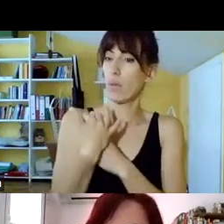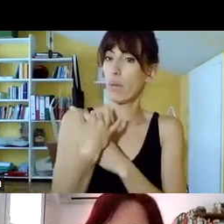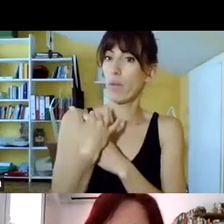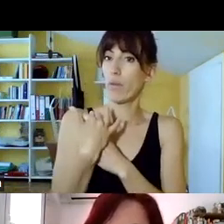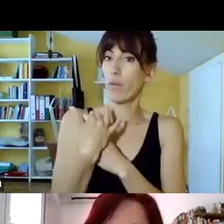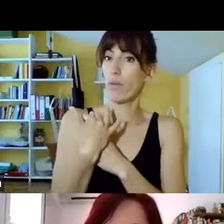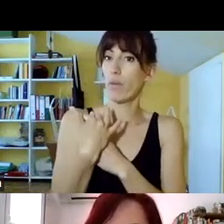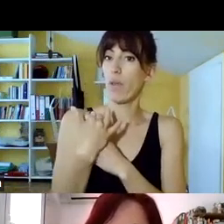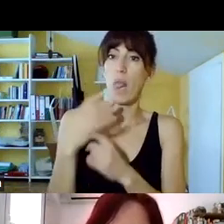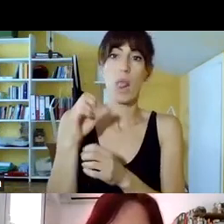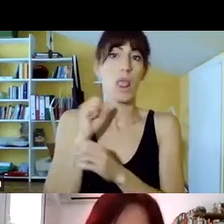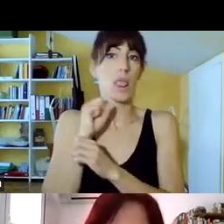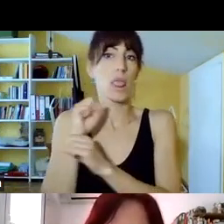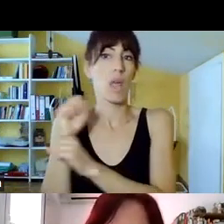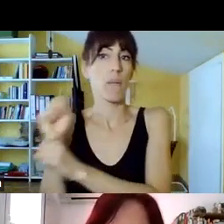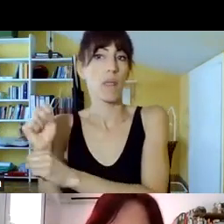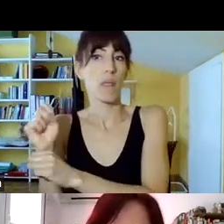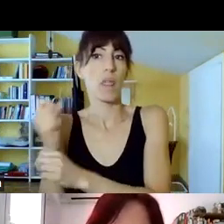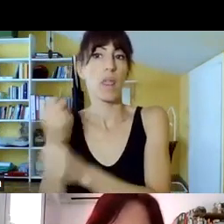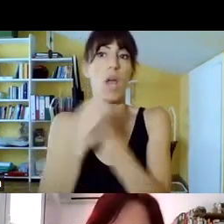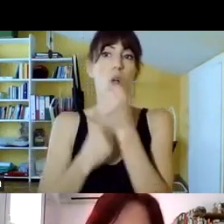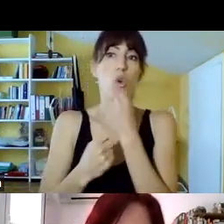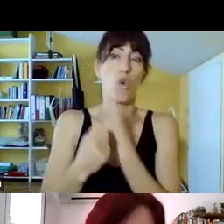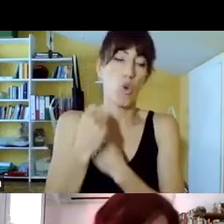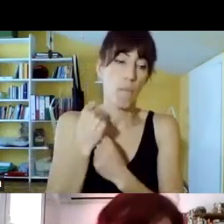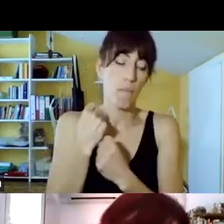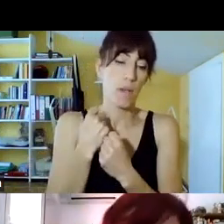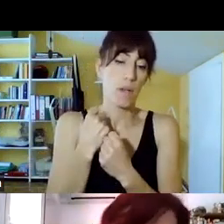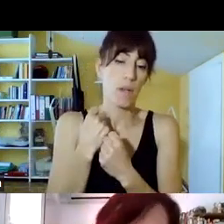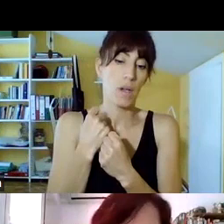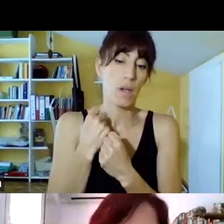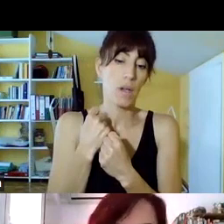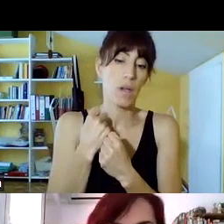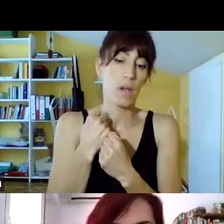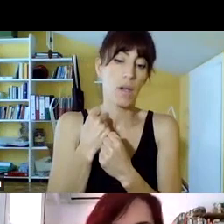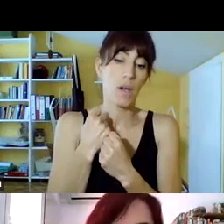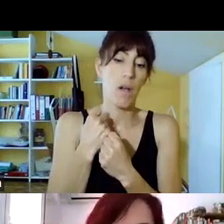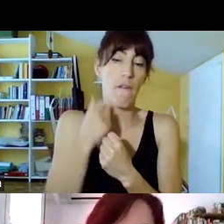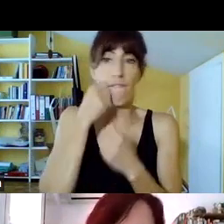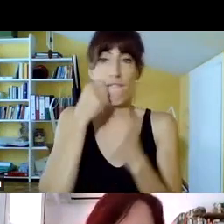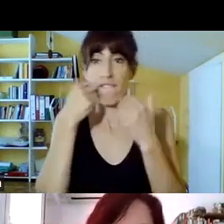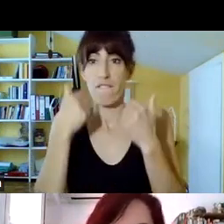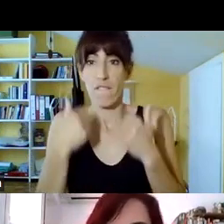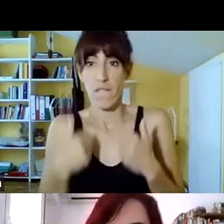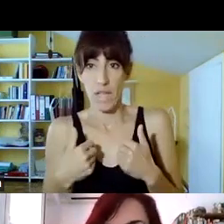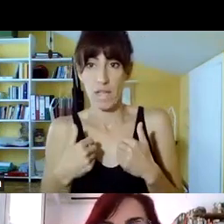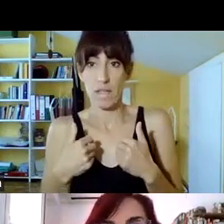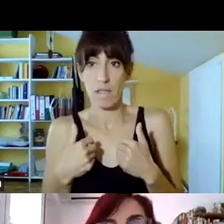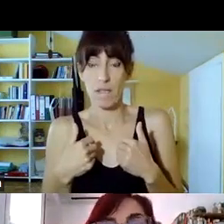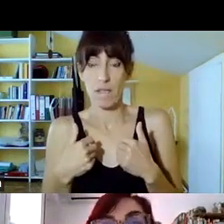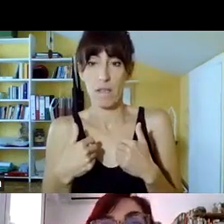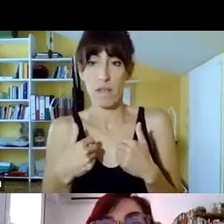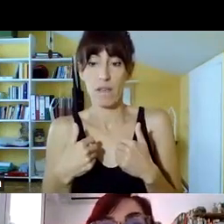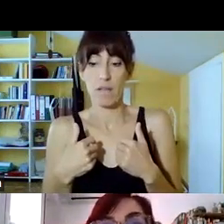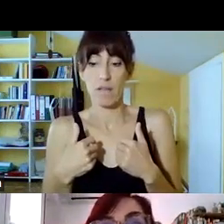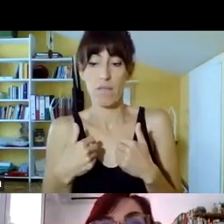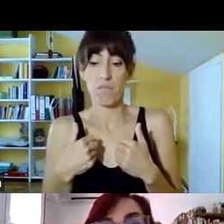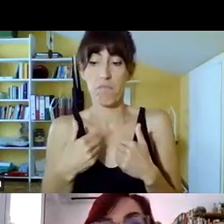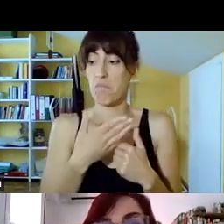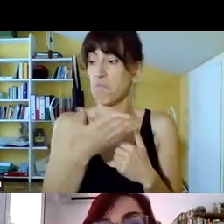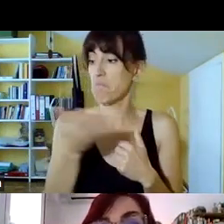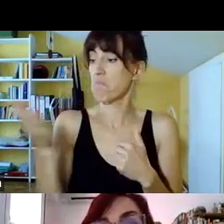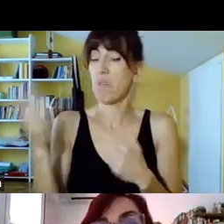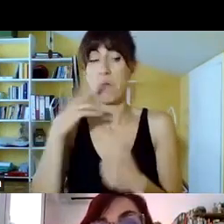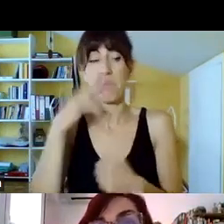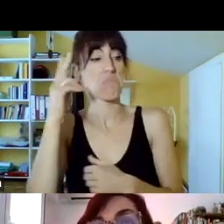de dependencia económica o incluso física, que los demás no reconocen su